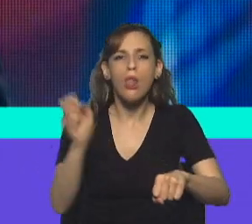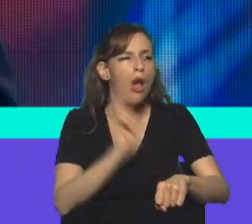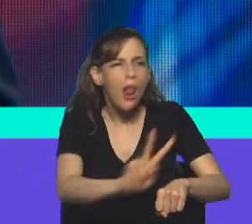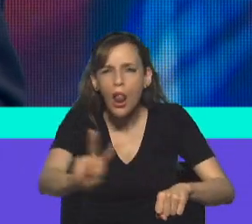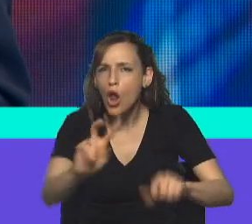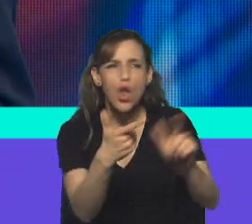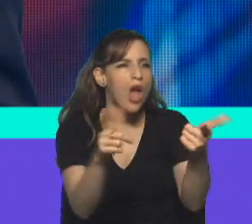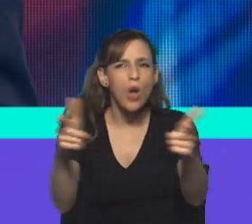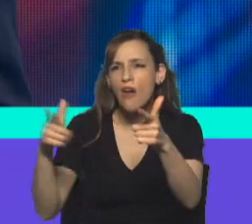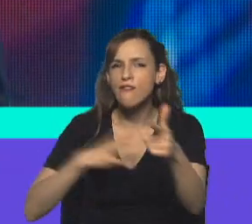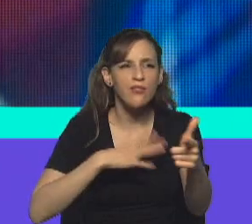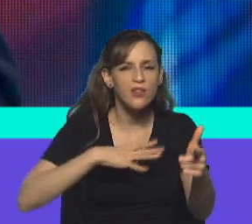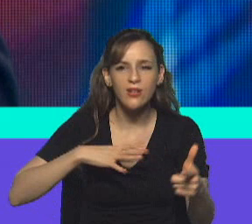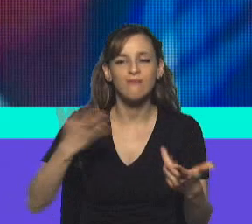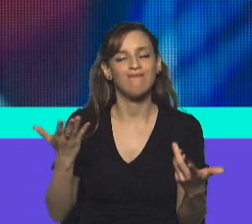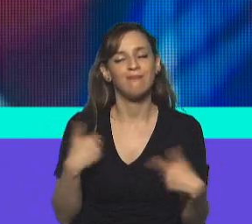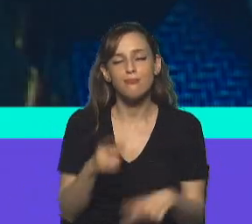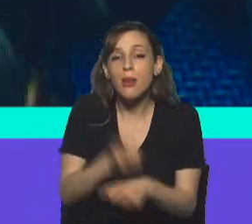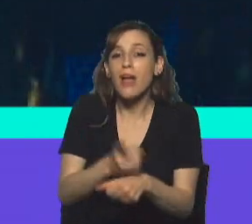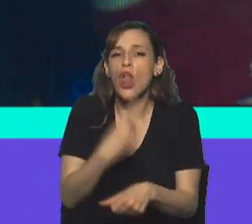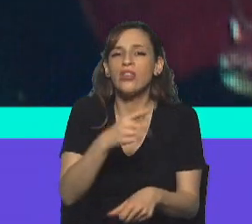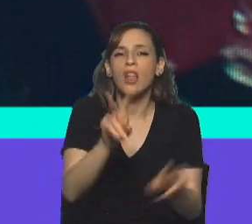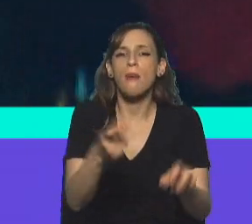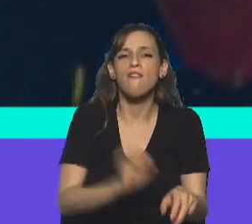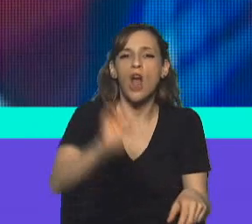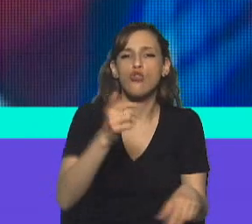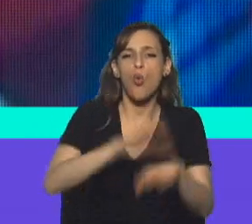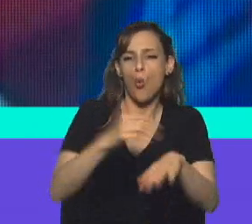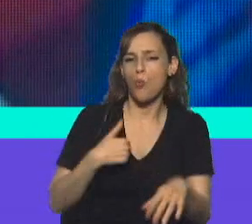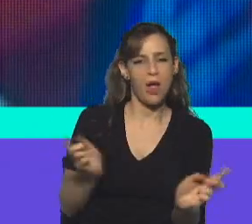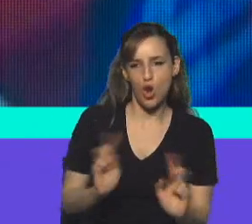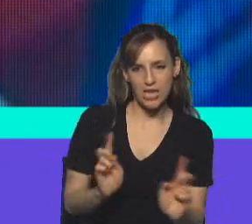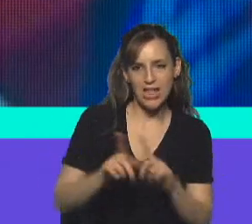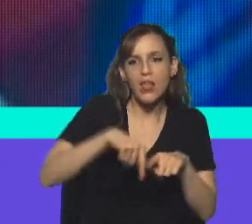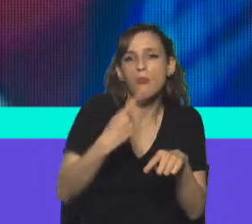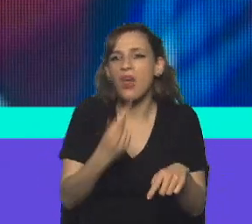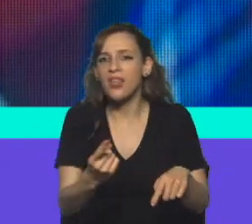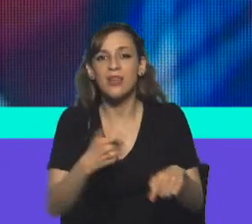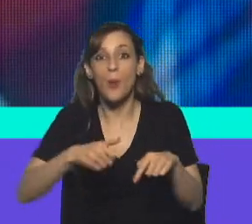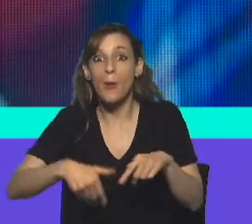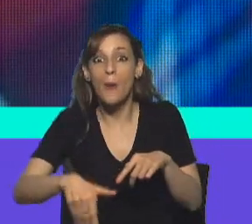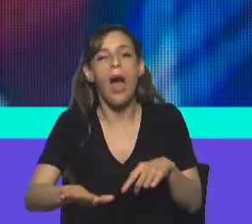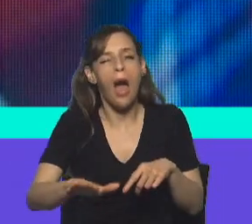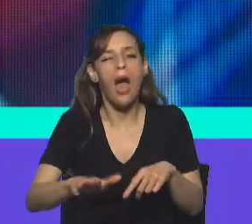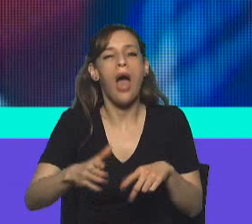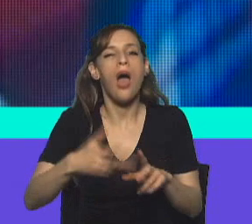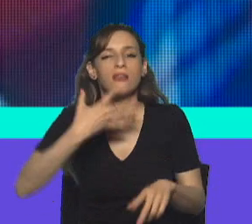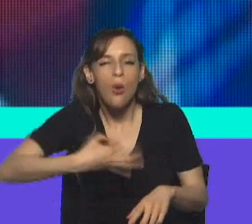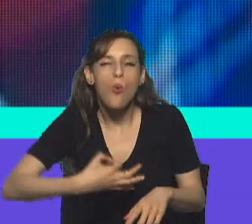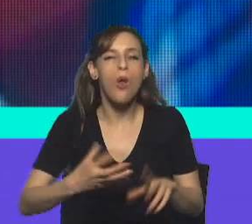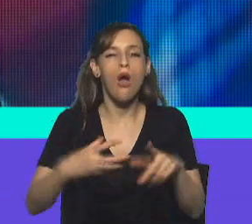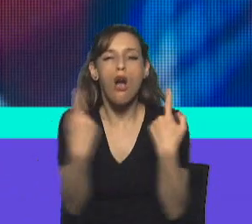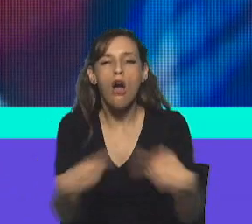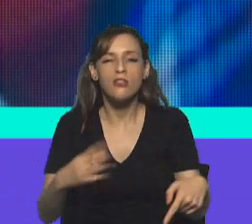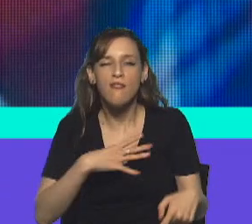no tiene que ver con la inflación que no ellos no son unos voceros de distensión que van a provocar desabastecimiento por la medida de congelamiento la verdad que